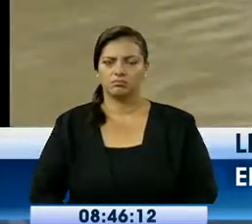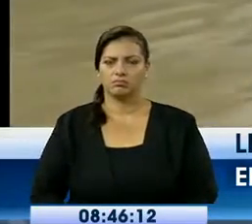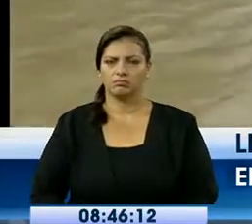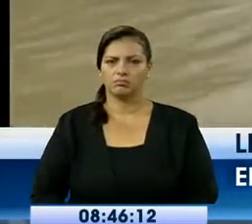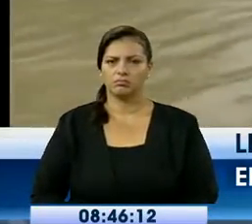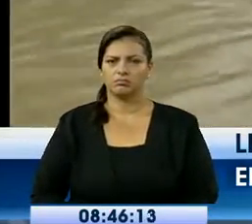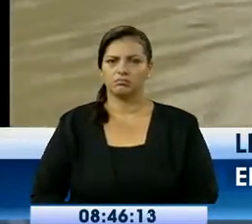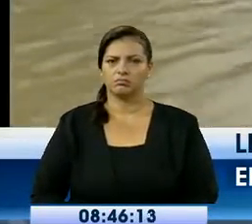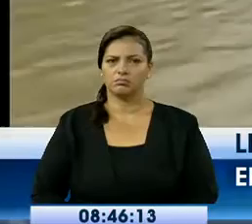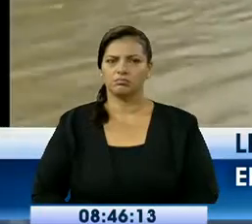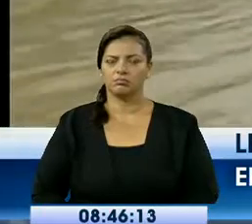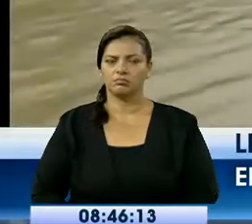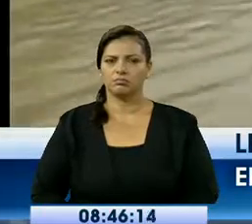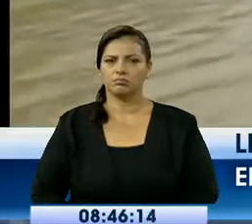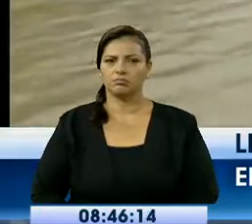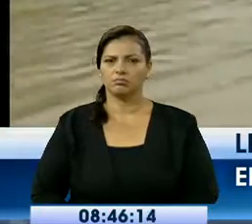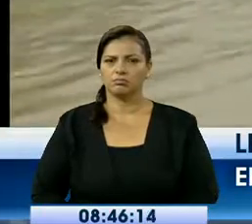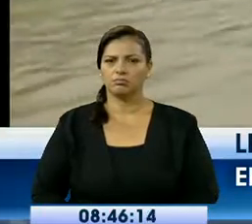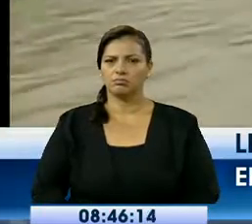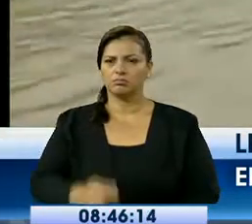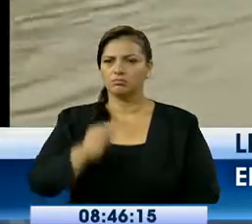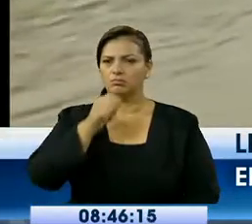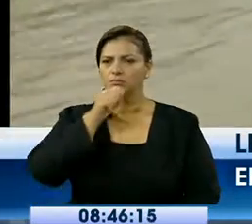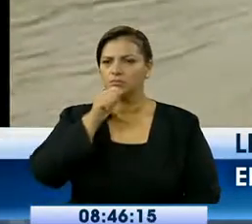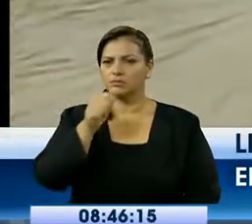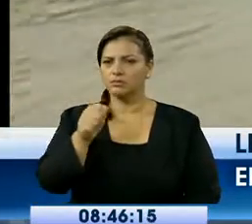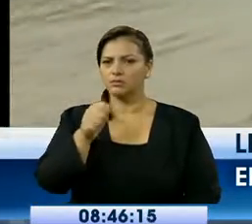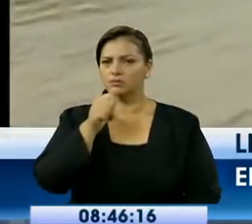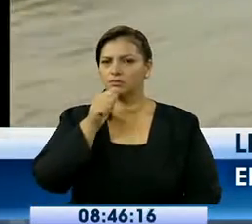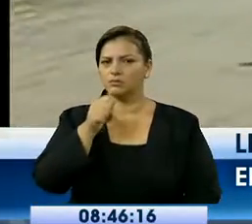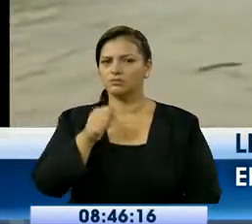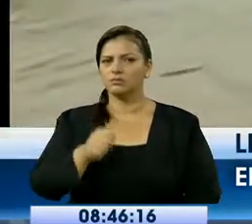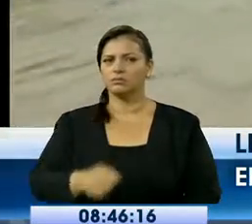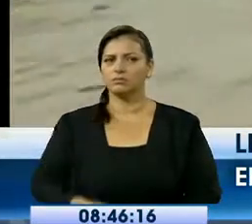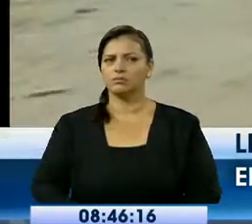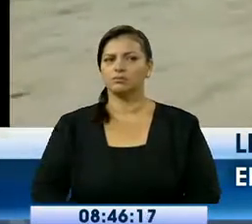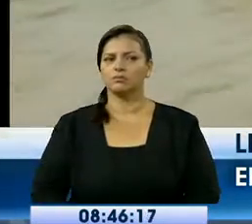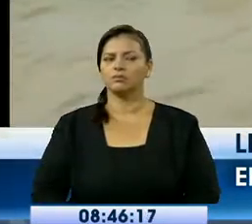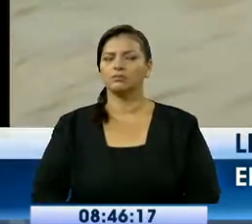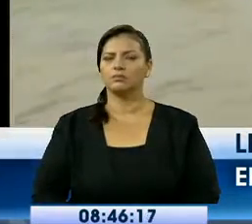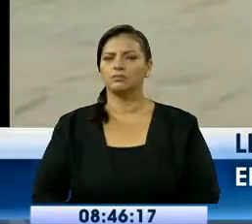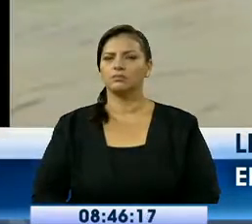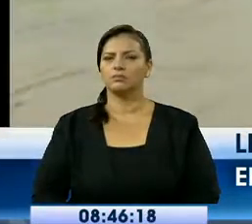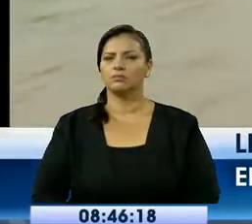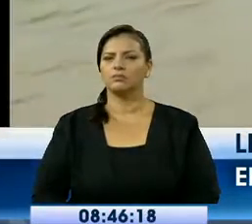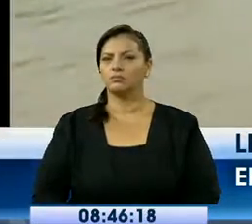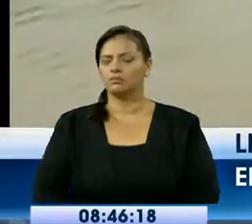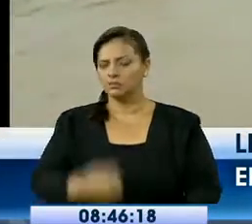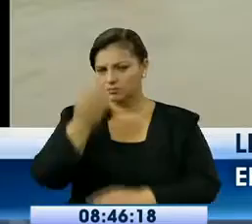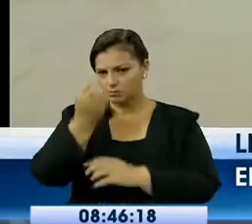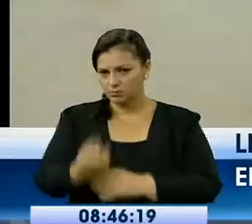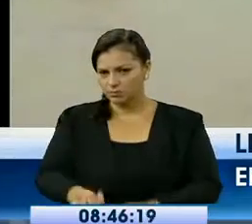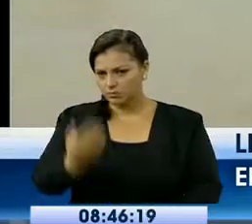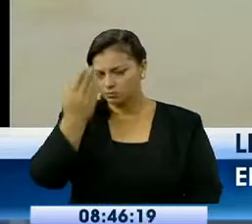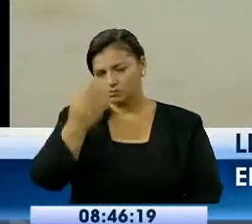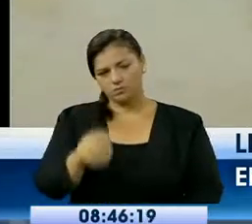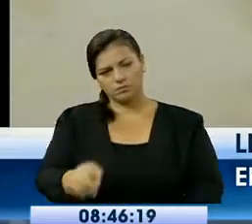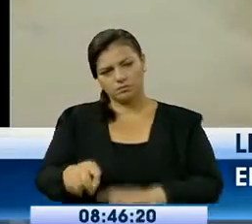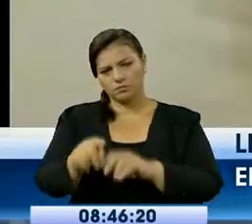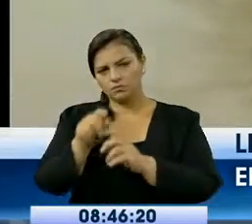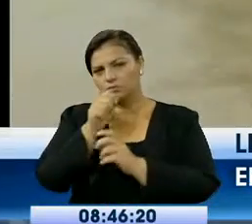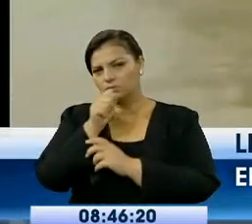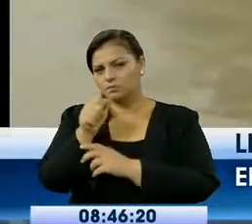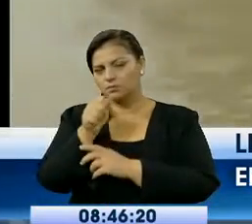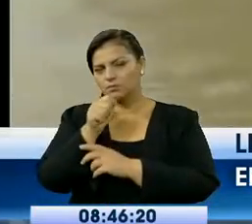si dialogamos rápidamente con la ciudadanía. Vamos a ver, por acá, mi estimado amigo, buenos días, vamos a dialogar